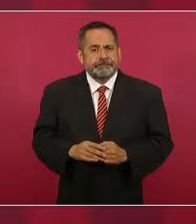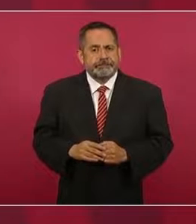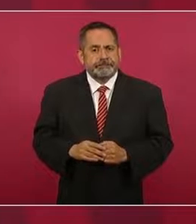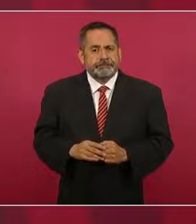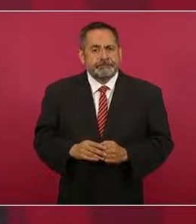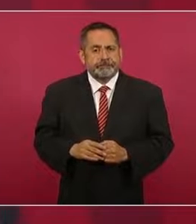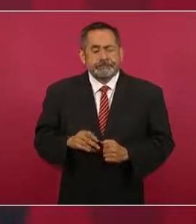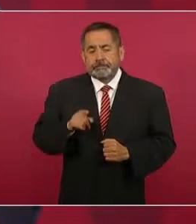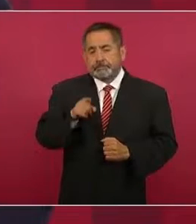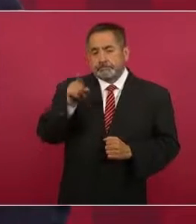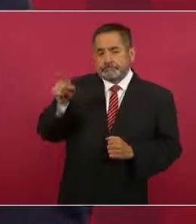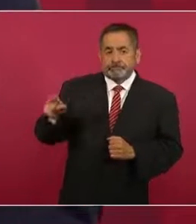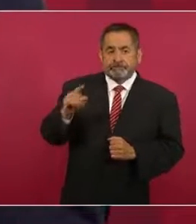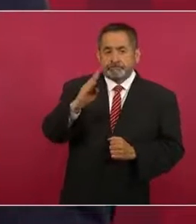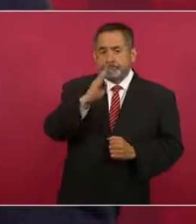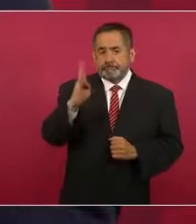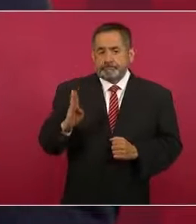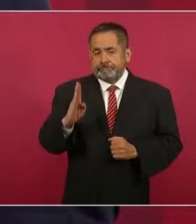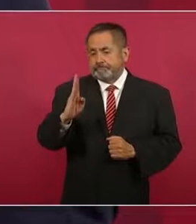En Belice